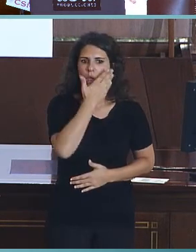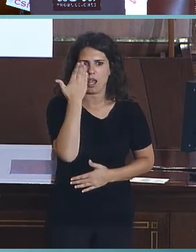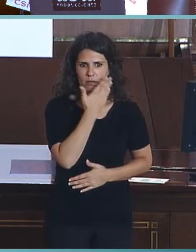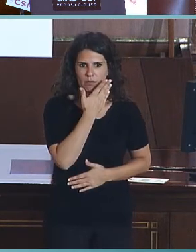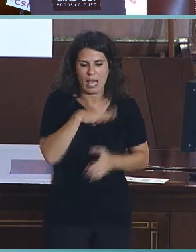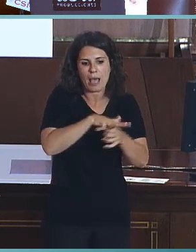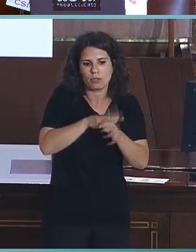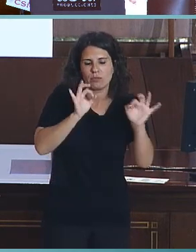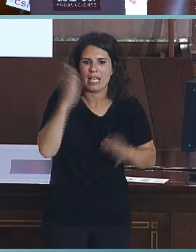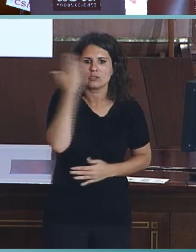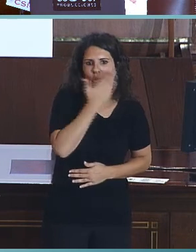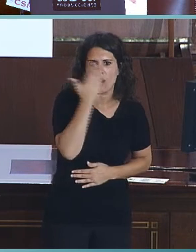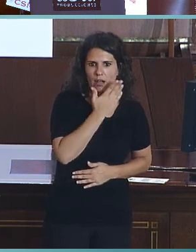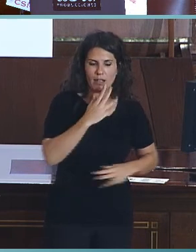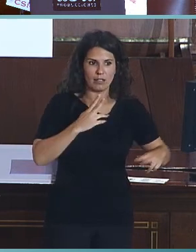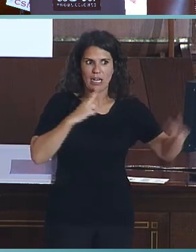ámbito escolar.